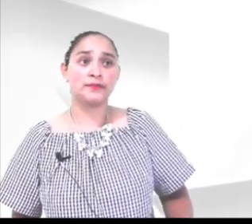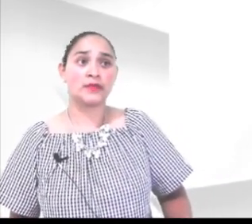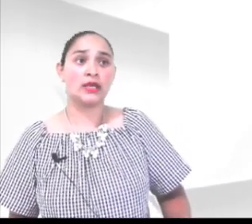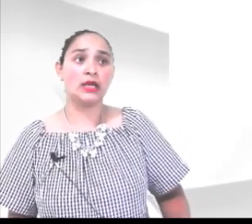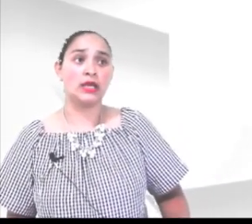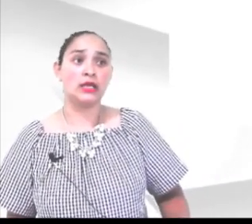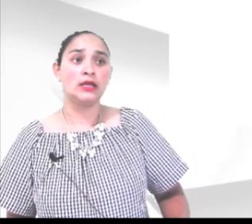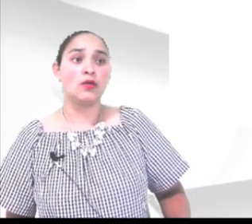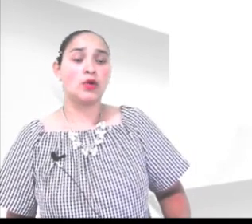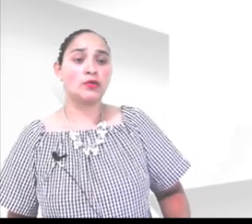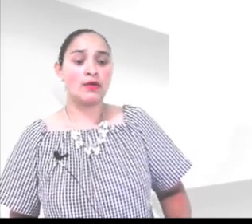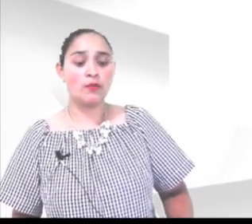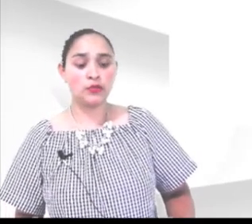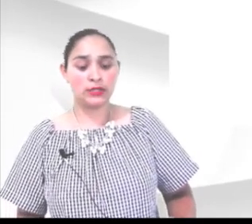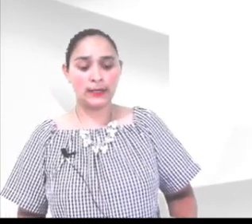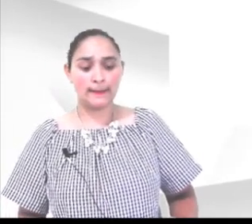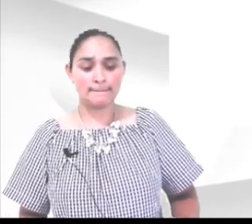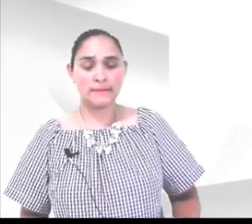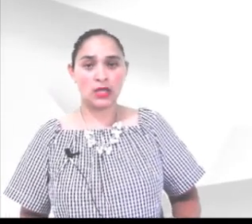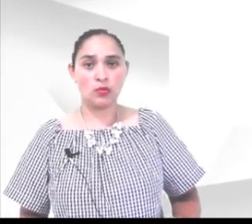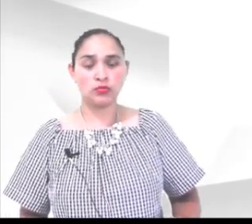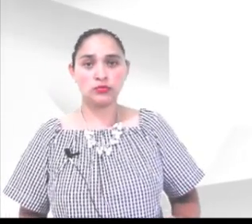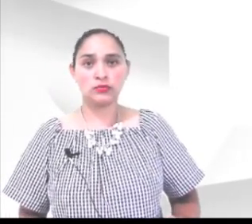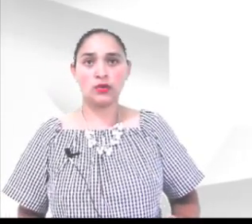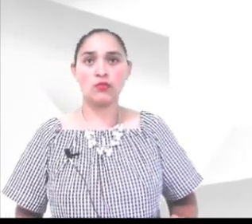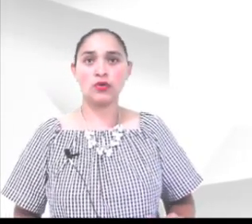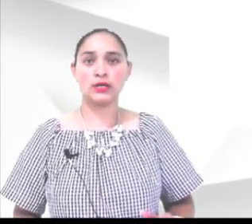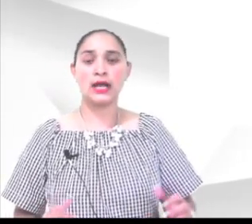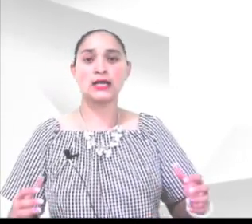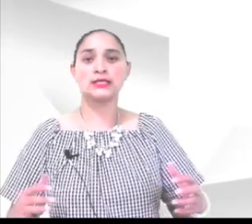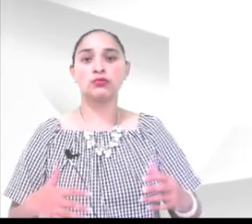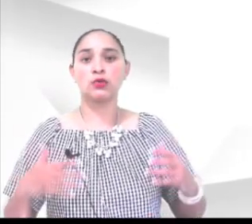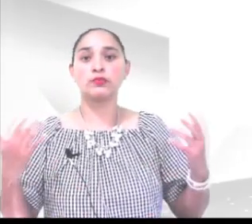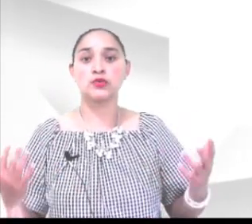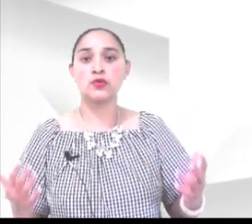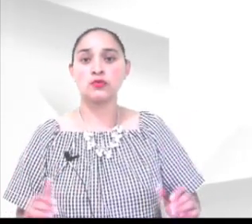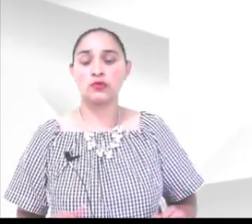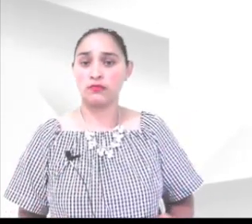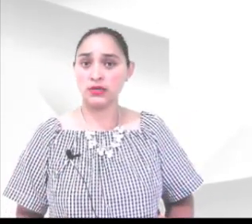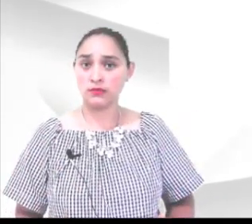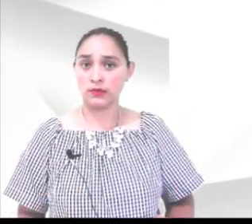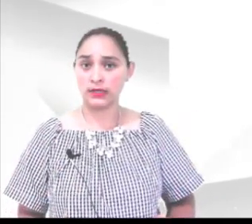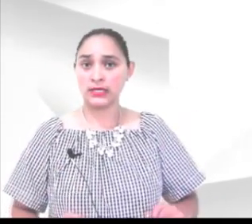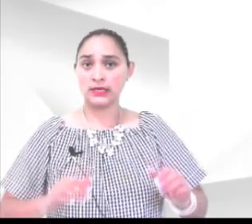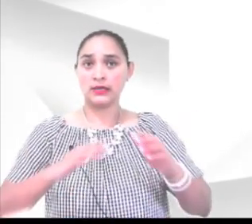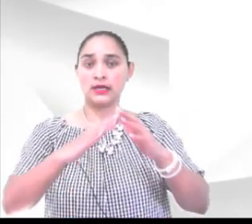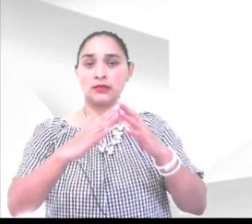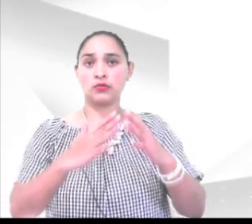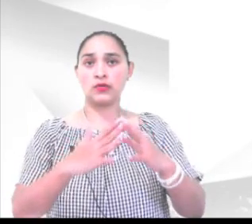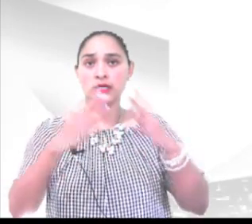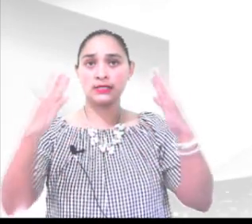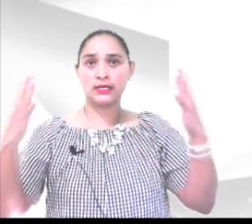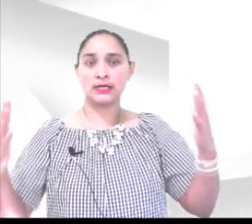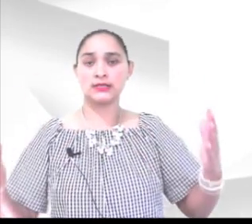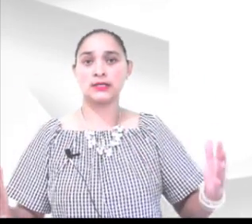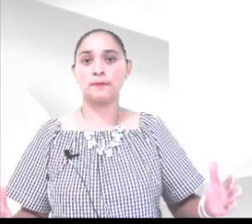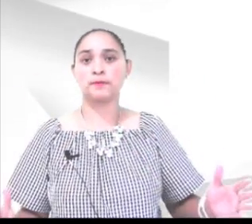desgracia. Cuando hablamos de un volcán haciendo erupción, lo mismo, ¿verdad? Y